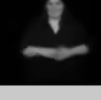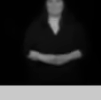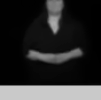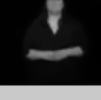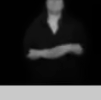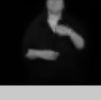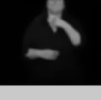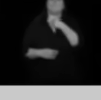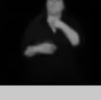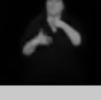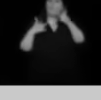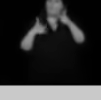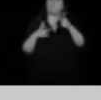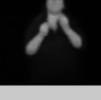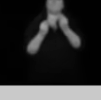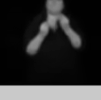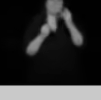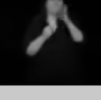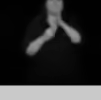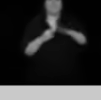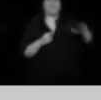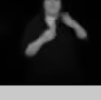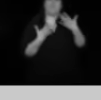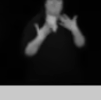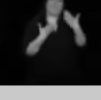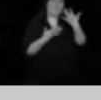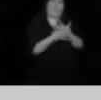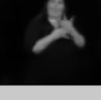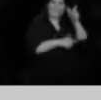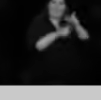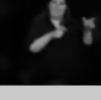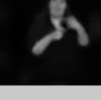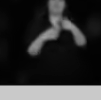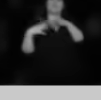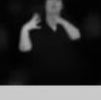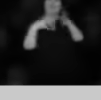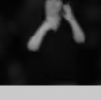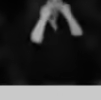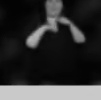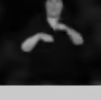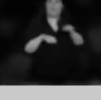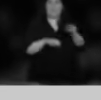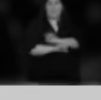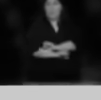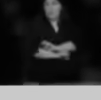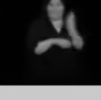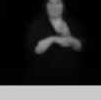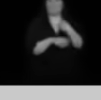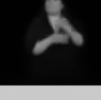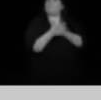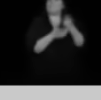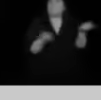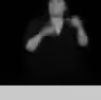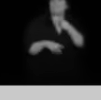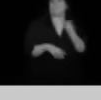Milei dice, hace referencia a Hayek, ¿no? Que dice, si los socialistas supieran de economía, no serían